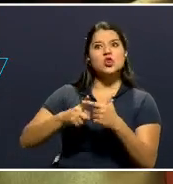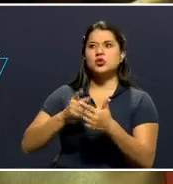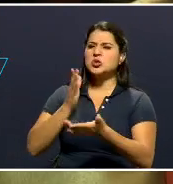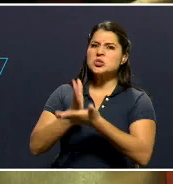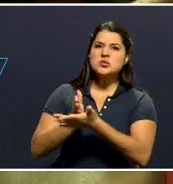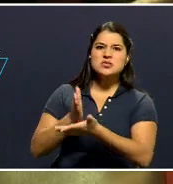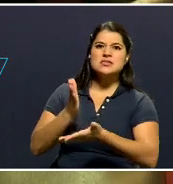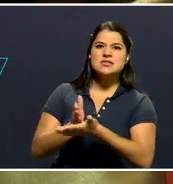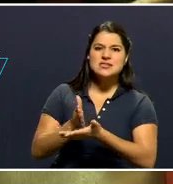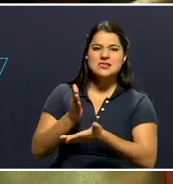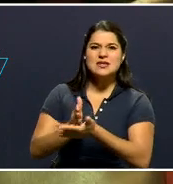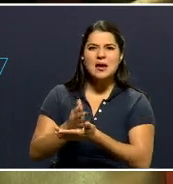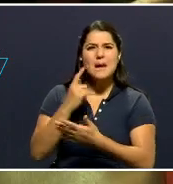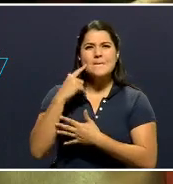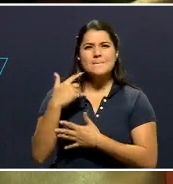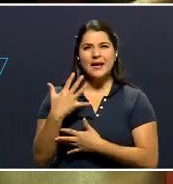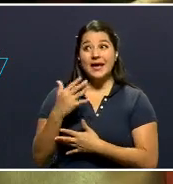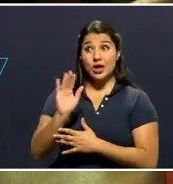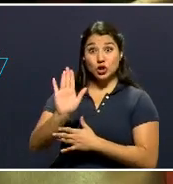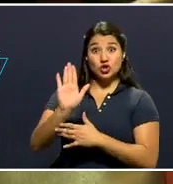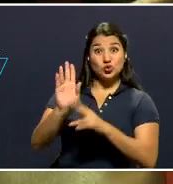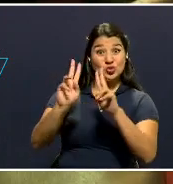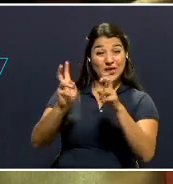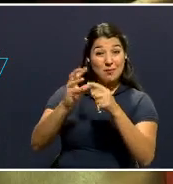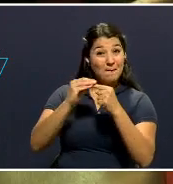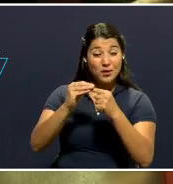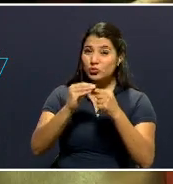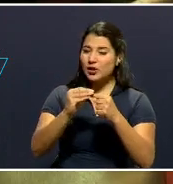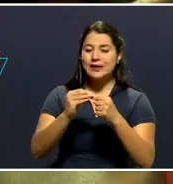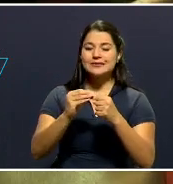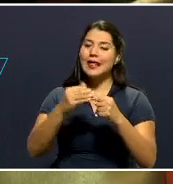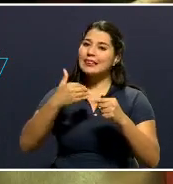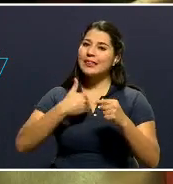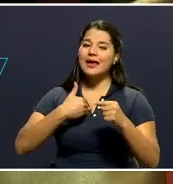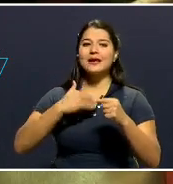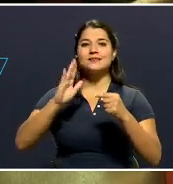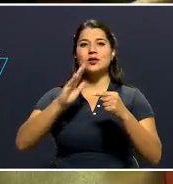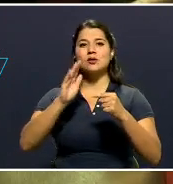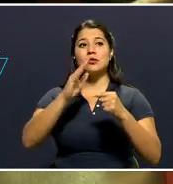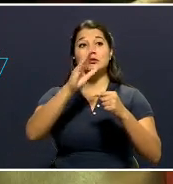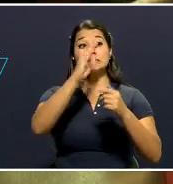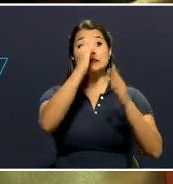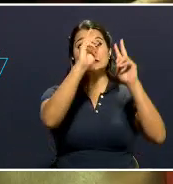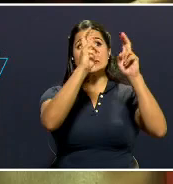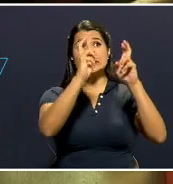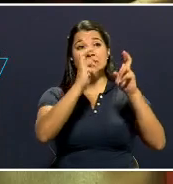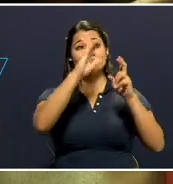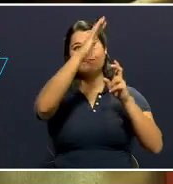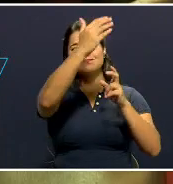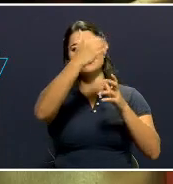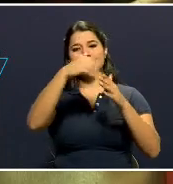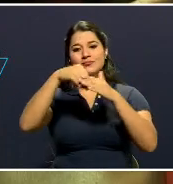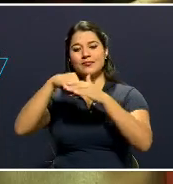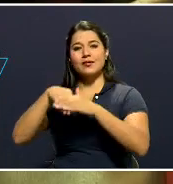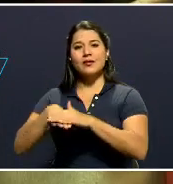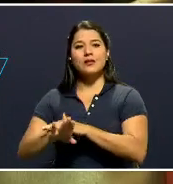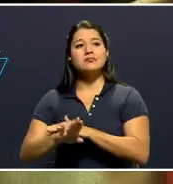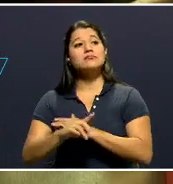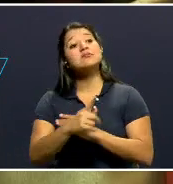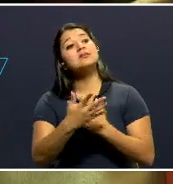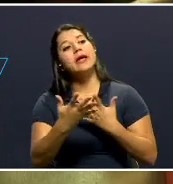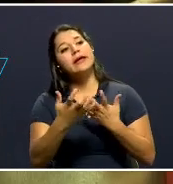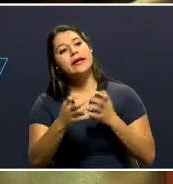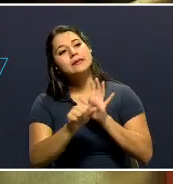agenda o que tenga que reconstruir incluso algunas alianzas, virtud, digamos, a partir de las cuales puedan verse